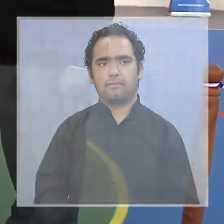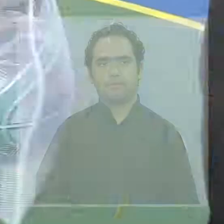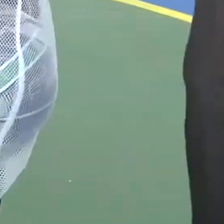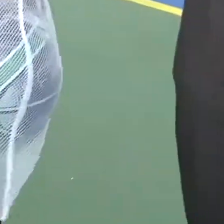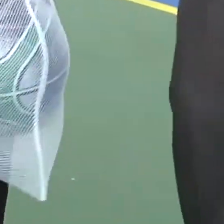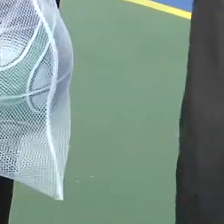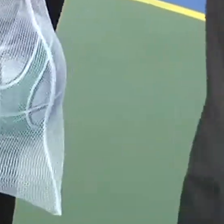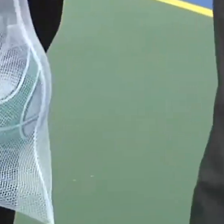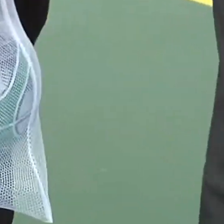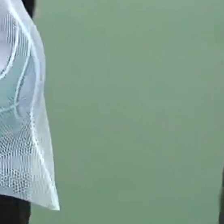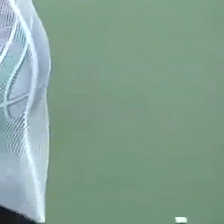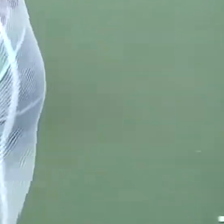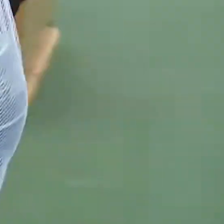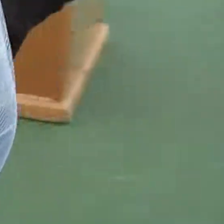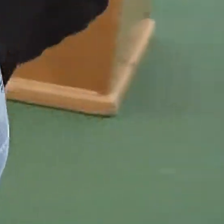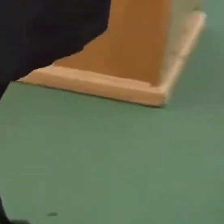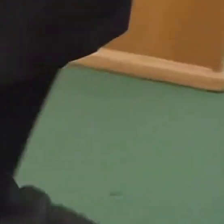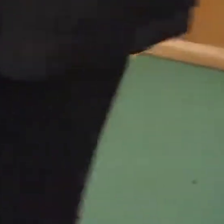Gracias.